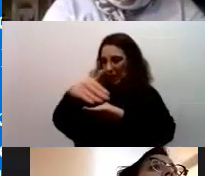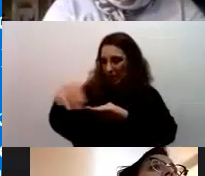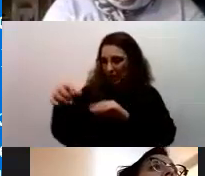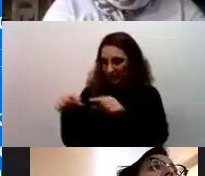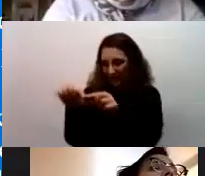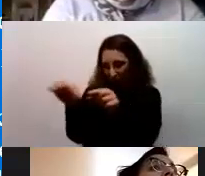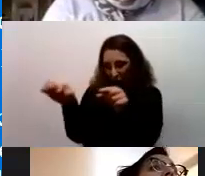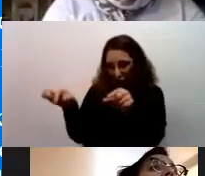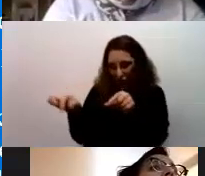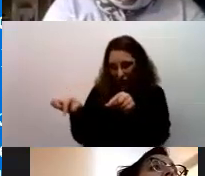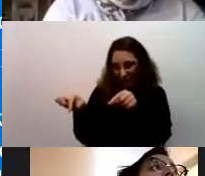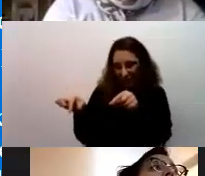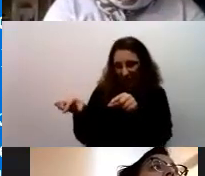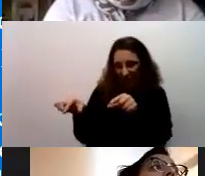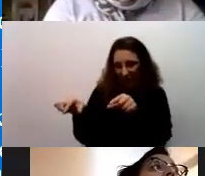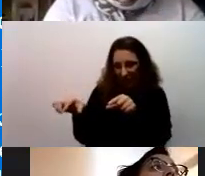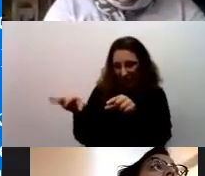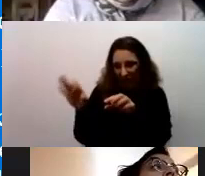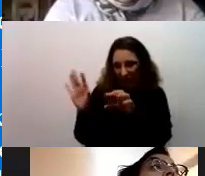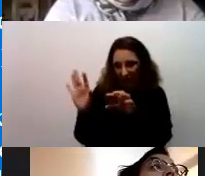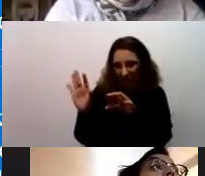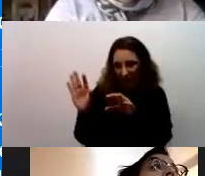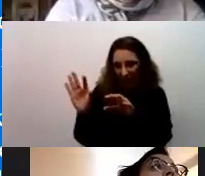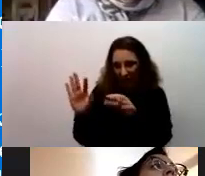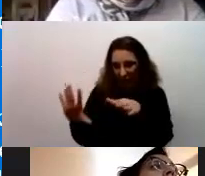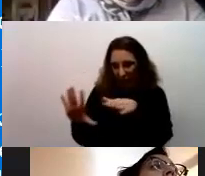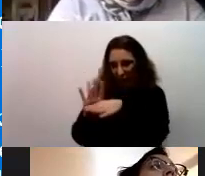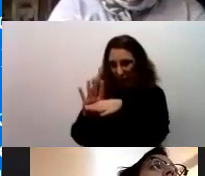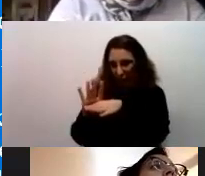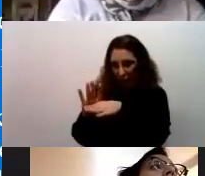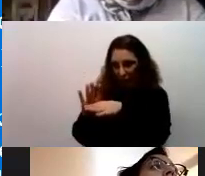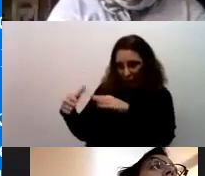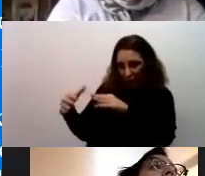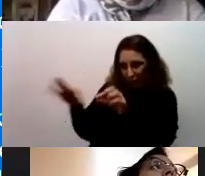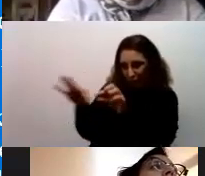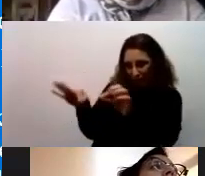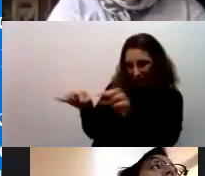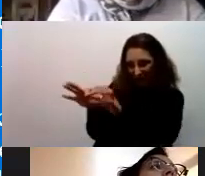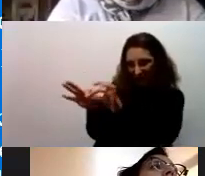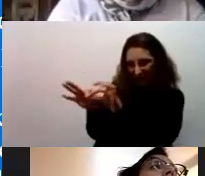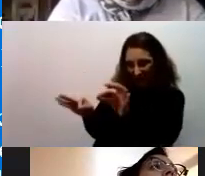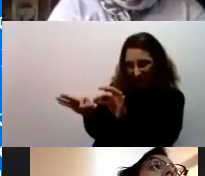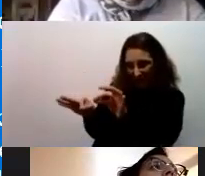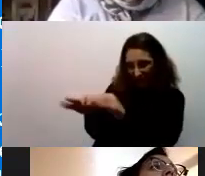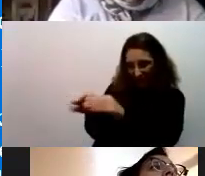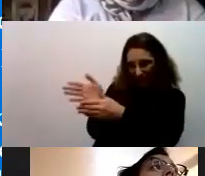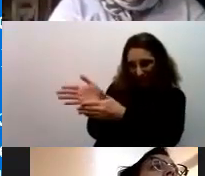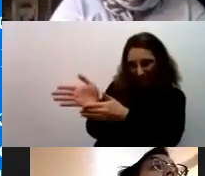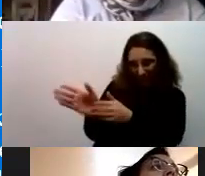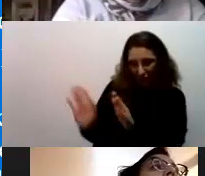la línea municipal o de edificación distante al tránsito del peatón, tienen